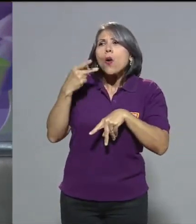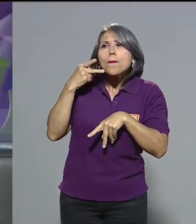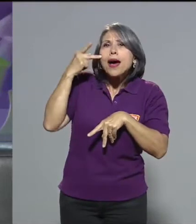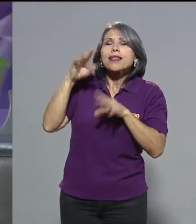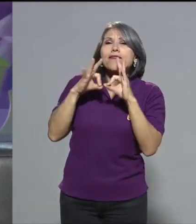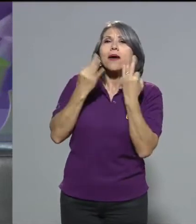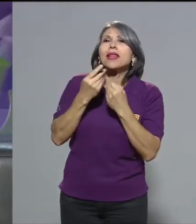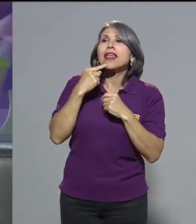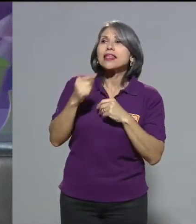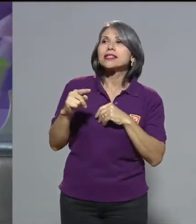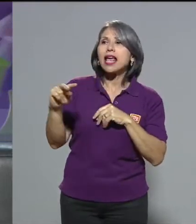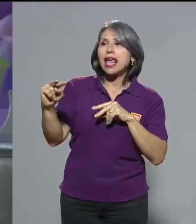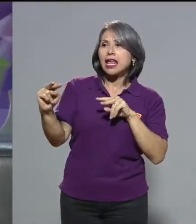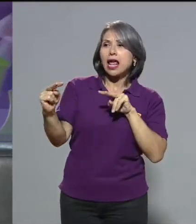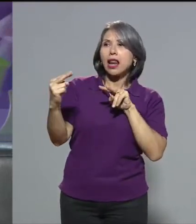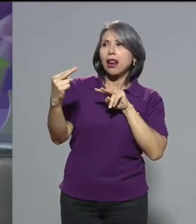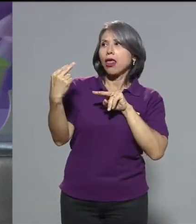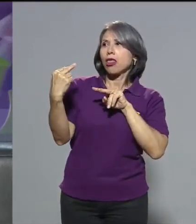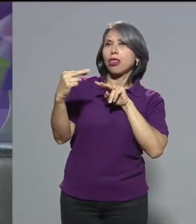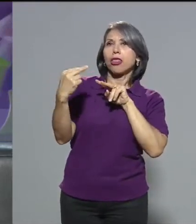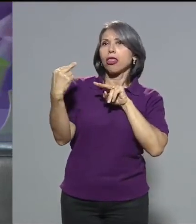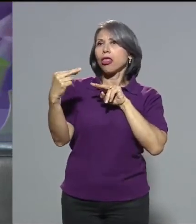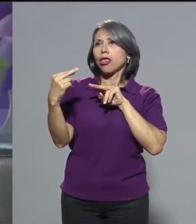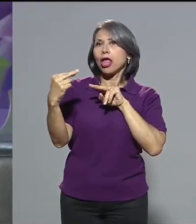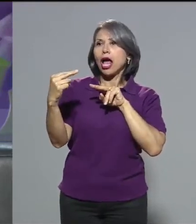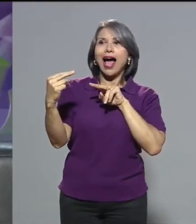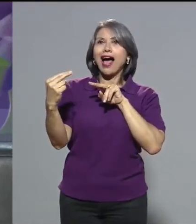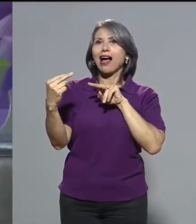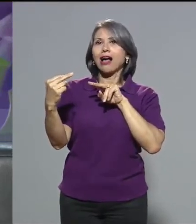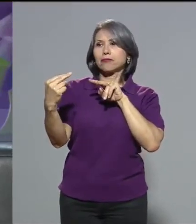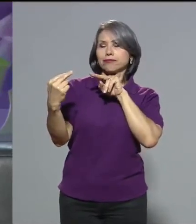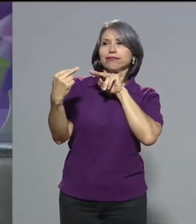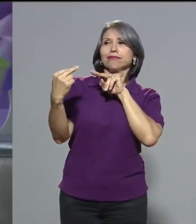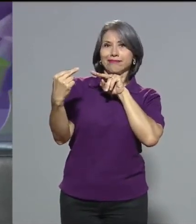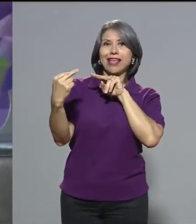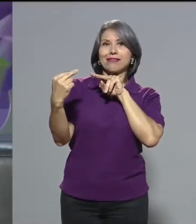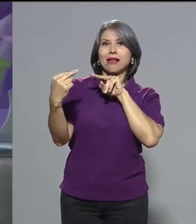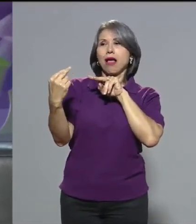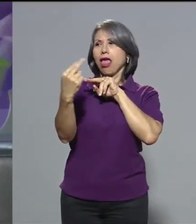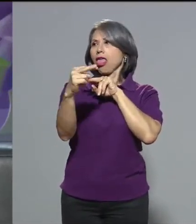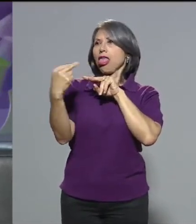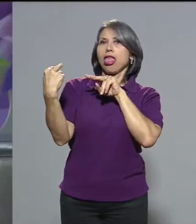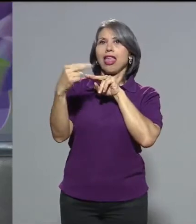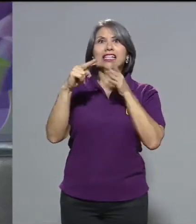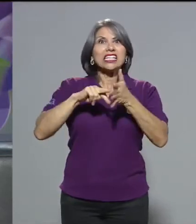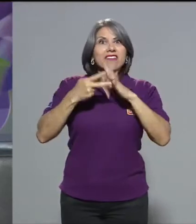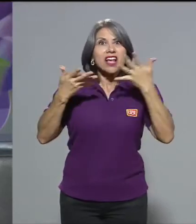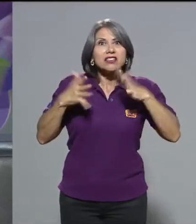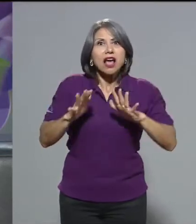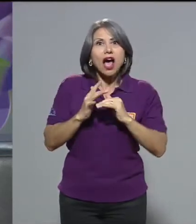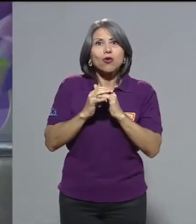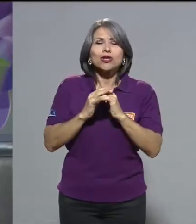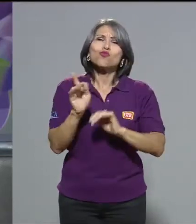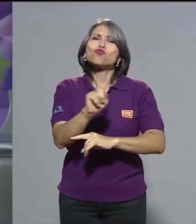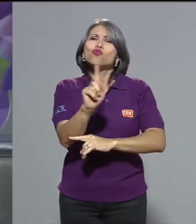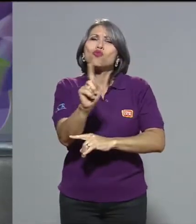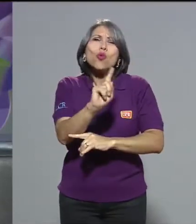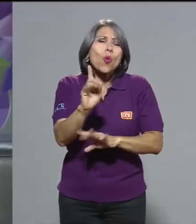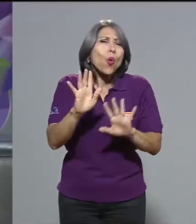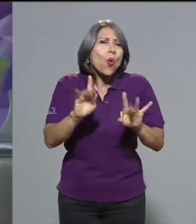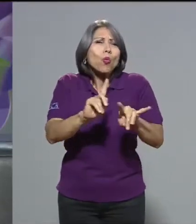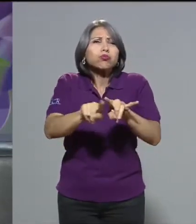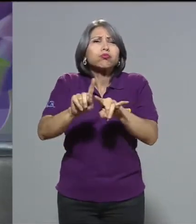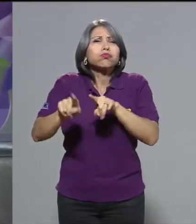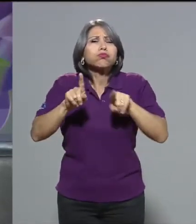tiene autismo. No, puede ser que lo mire a los ojos, puede ser, y es algo tan difícil, que puede ser que